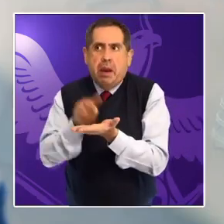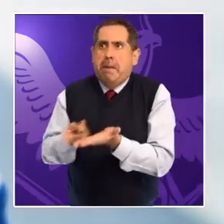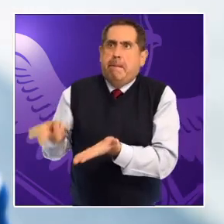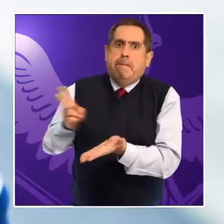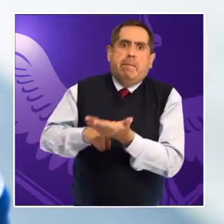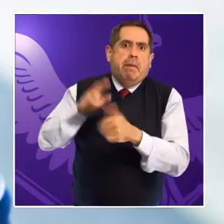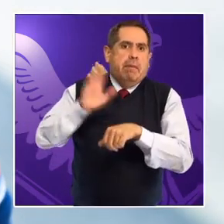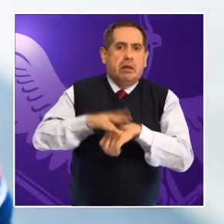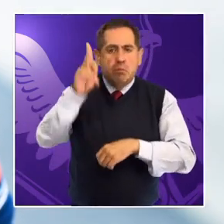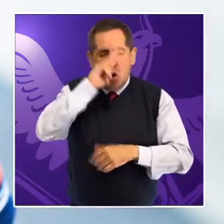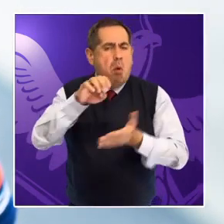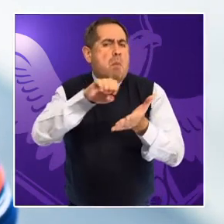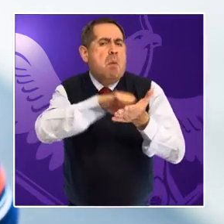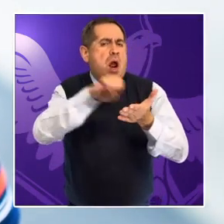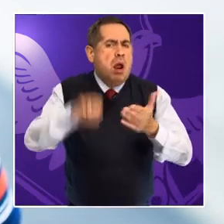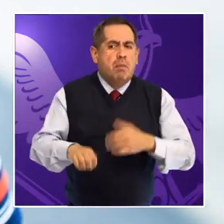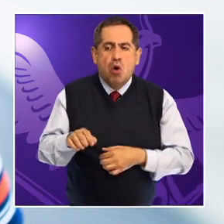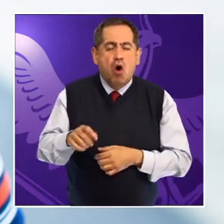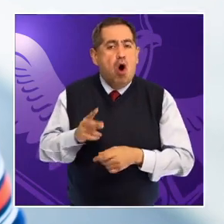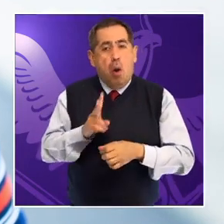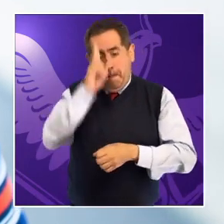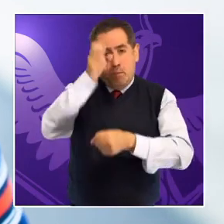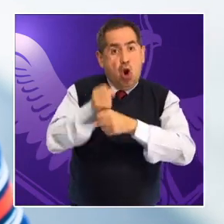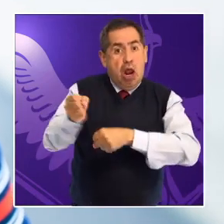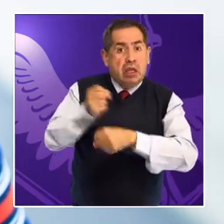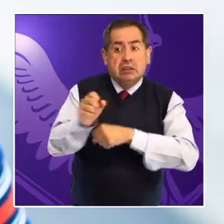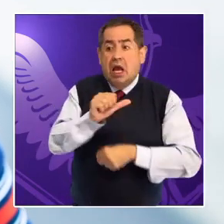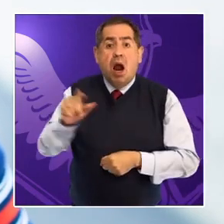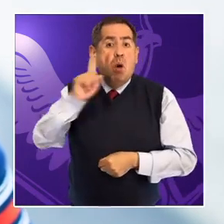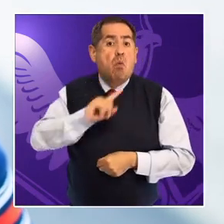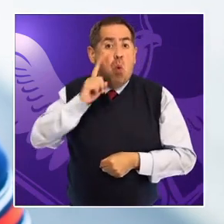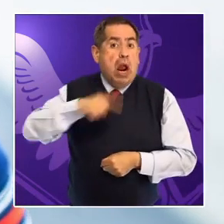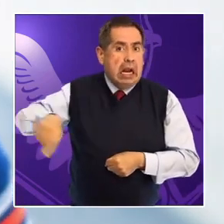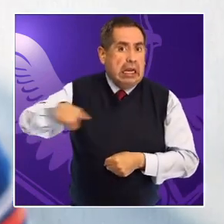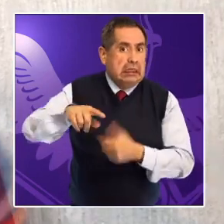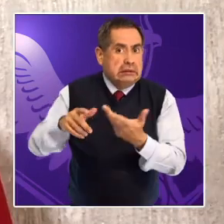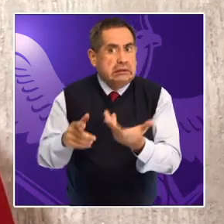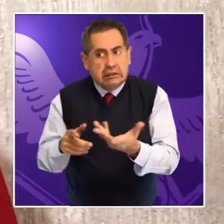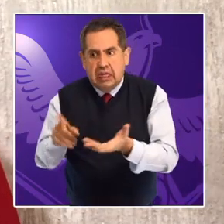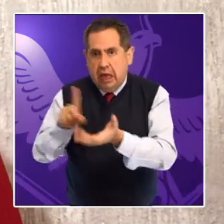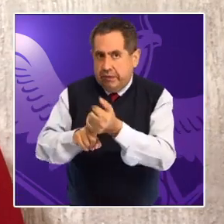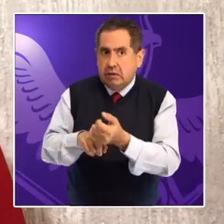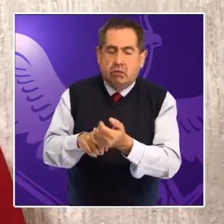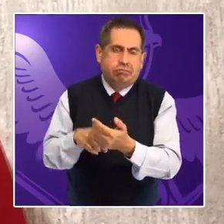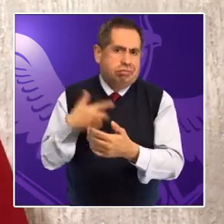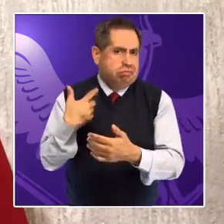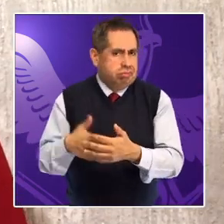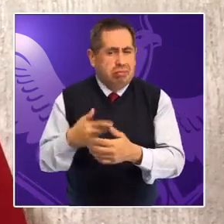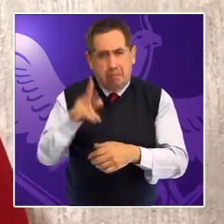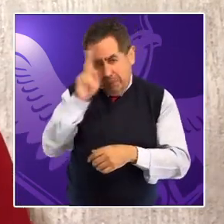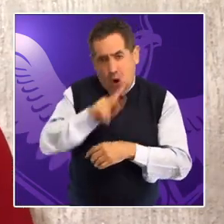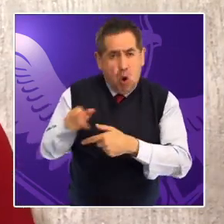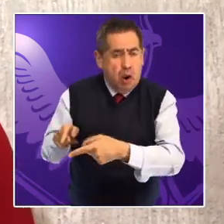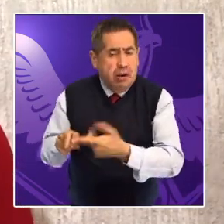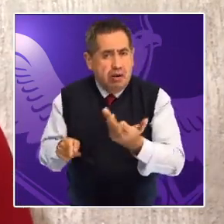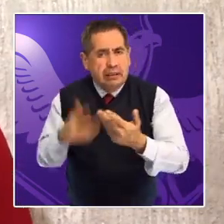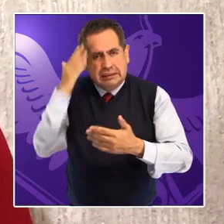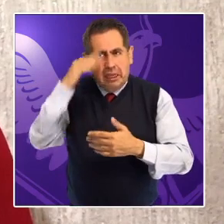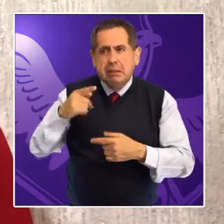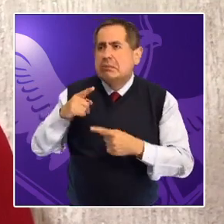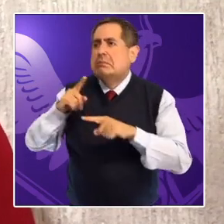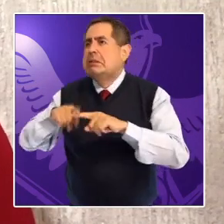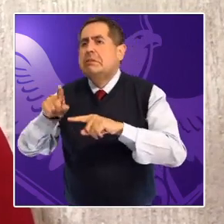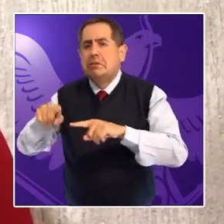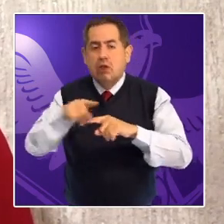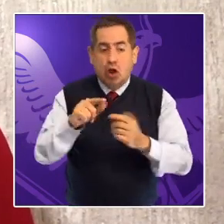más razón. Hablemos, por ejemplo, de la violencia que viven las mujeres, que sabemos que es otro tipo de pandemia. Sabemos por datos, porque